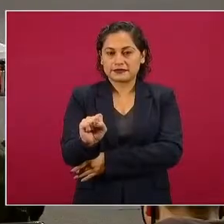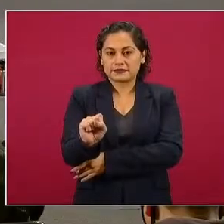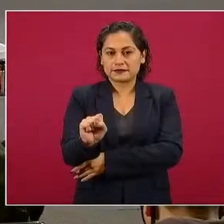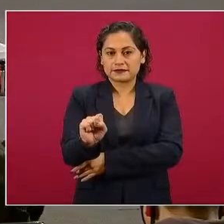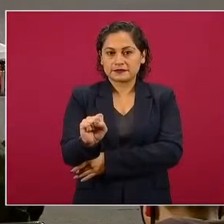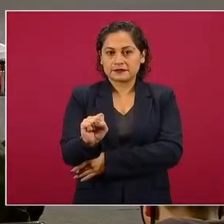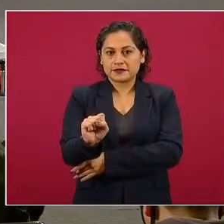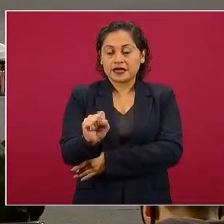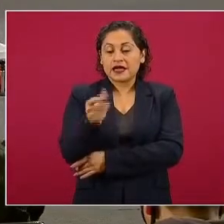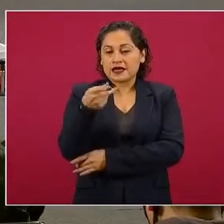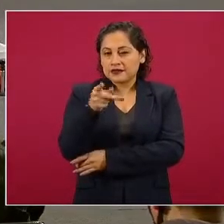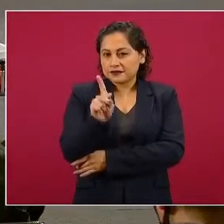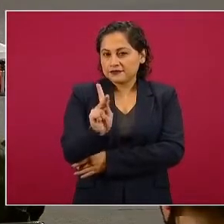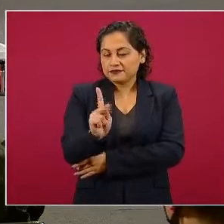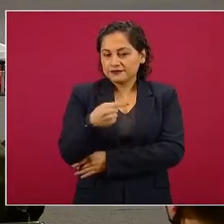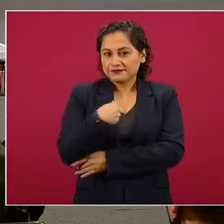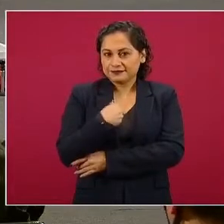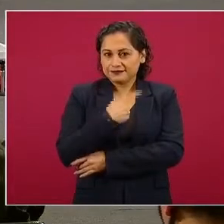que me gustó, que